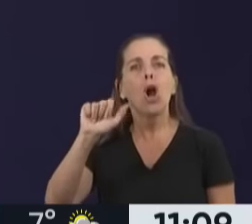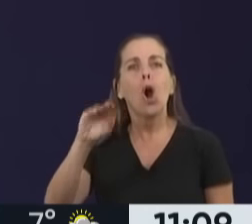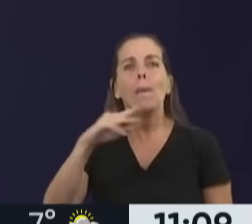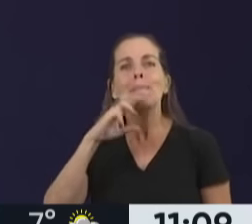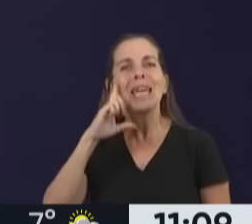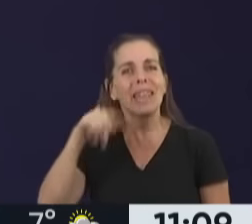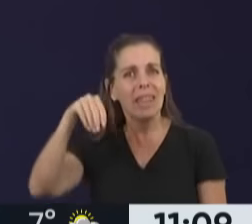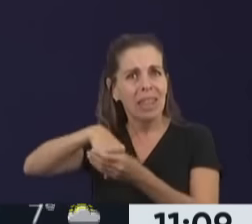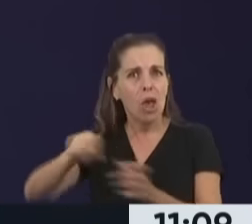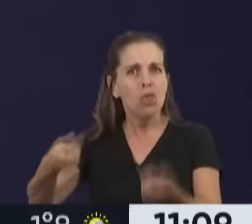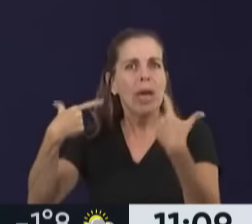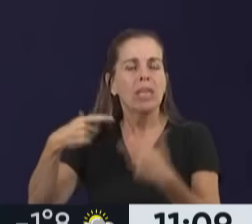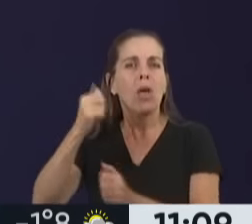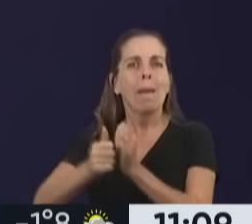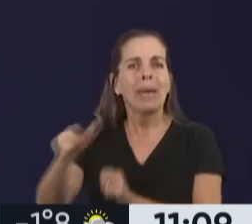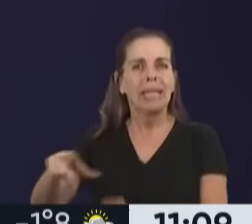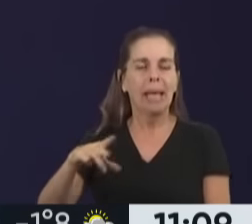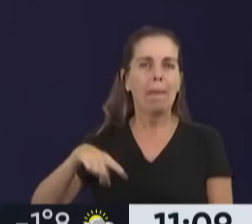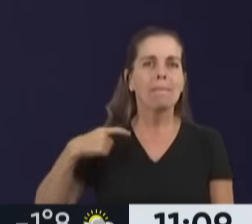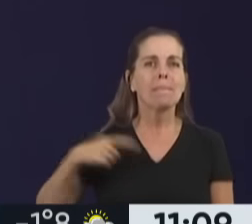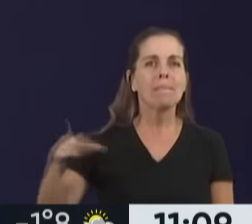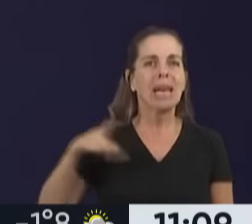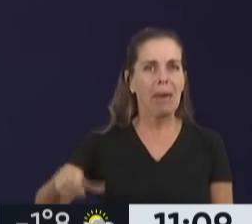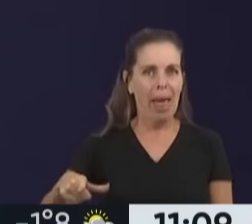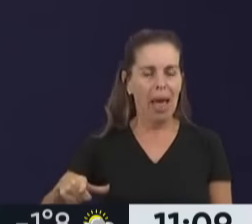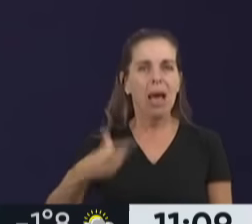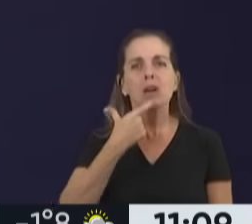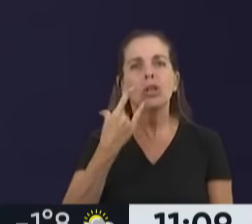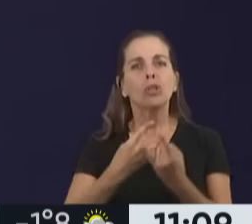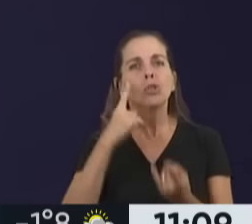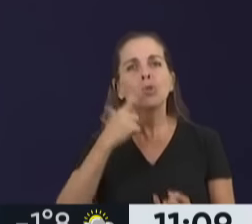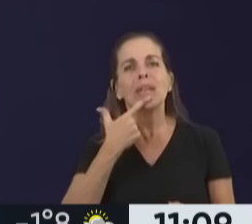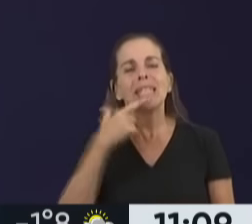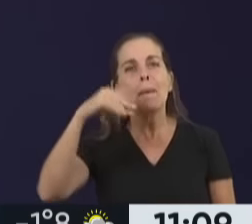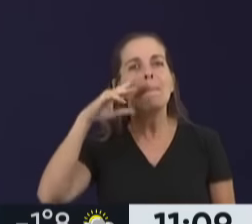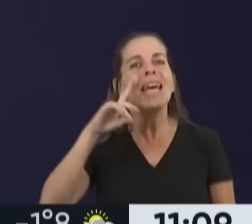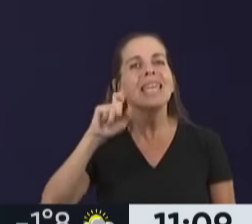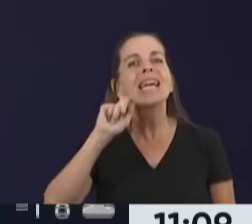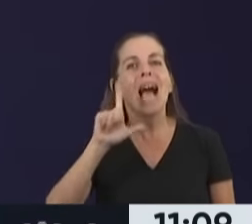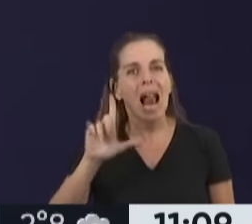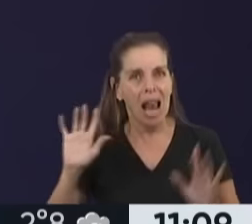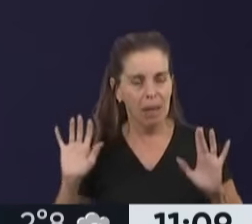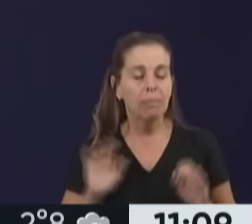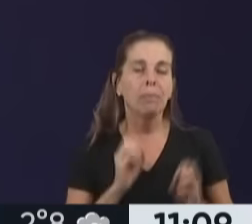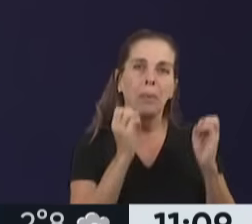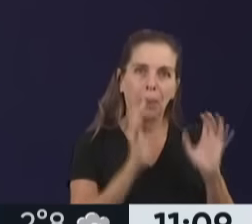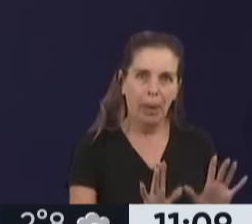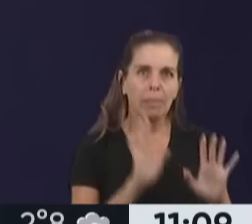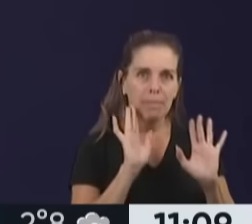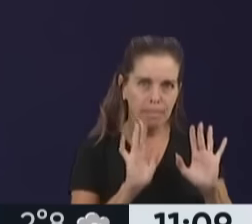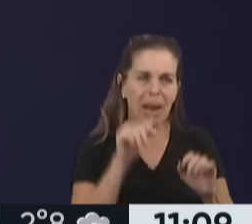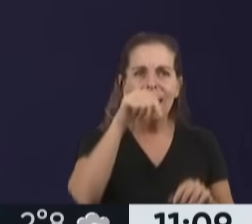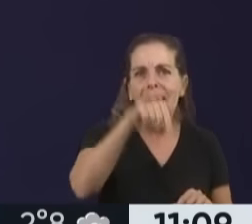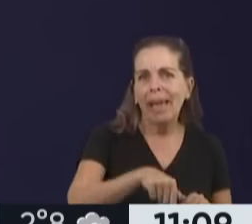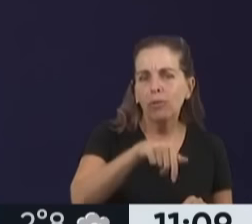así principio lo que ocurra para este o para cualquier otro nombre del en